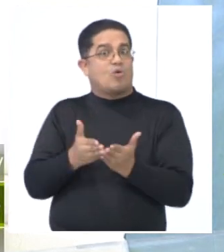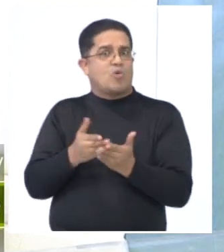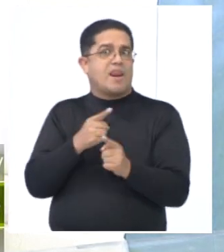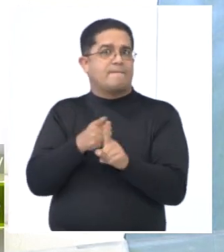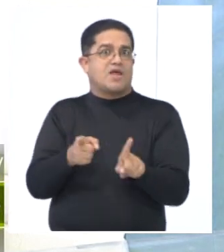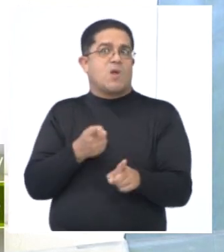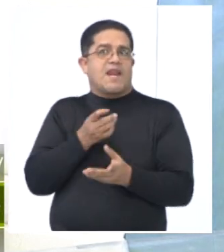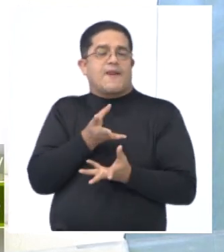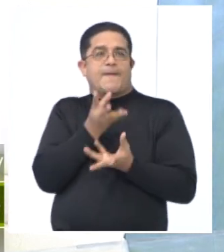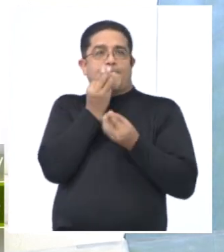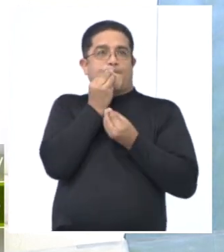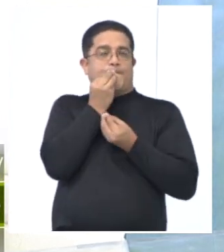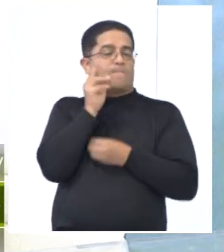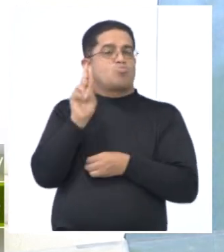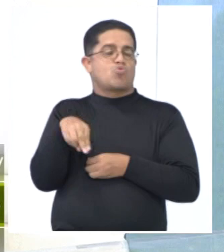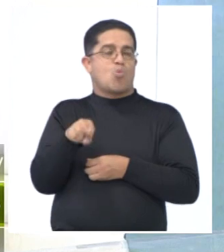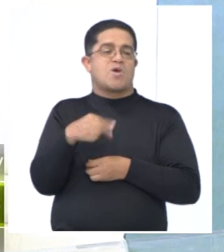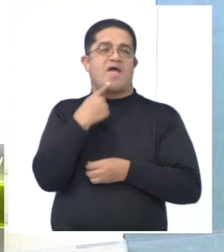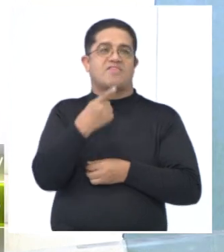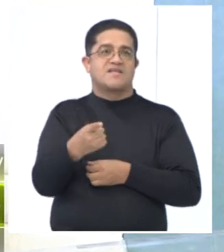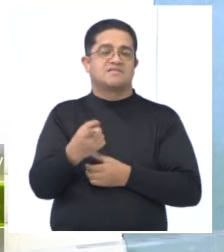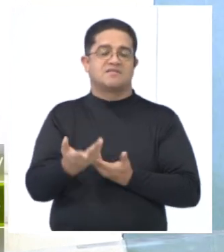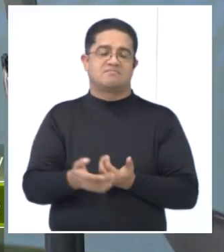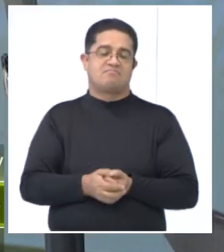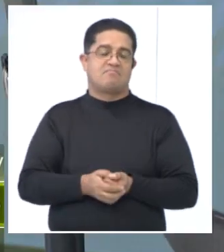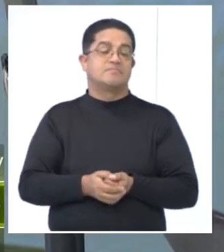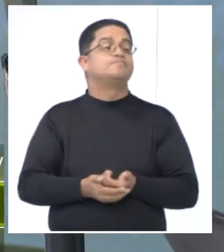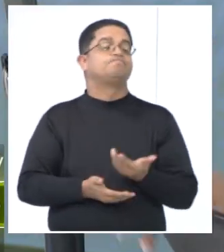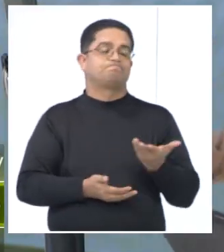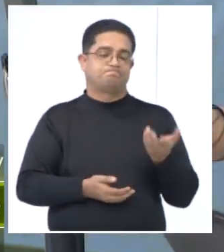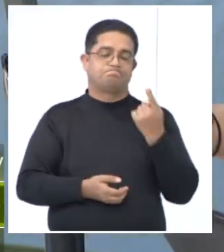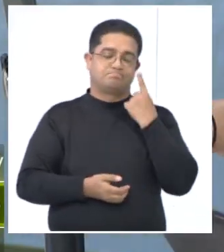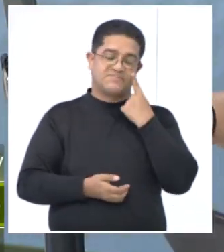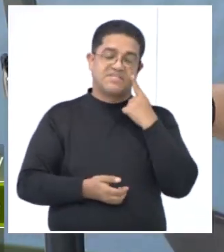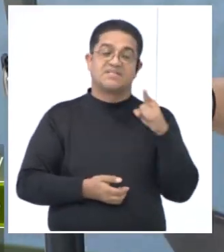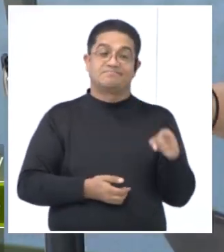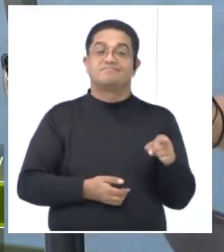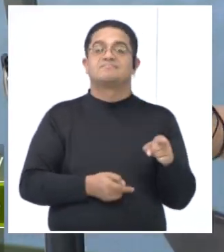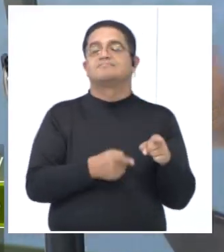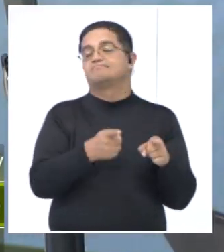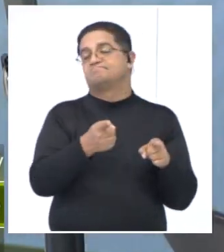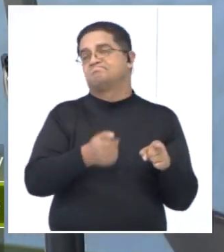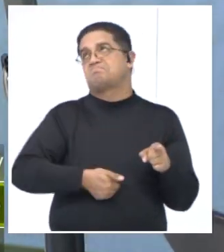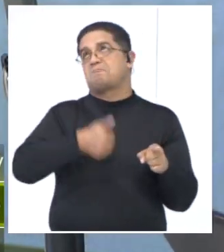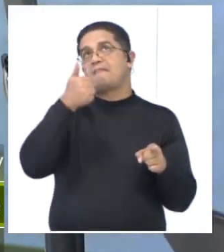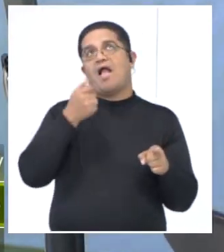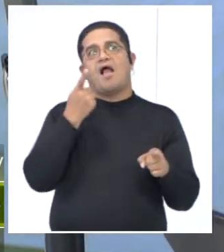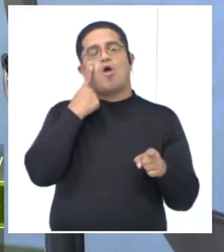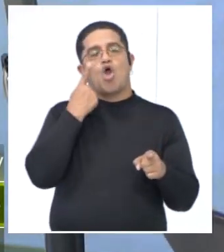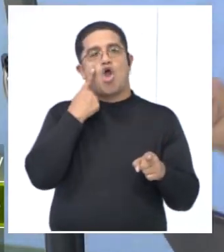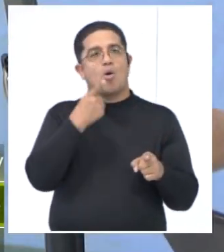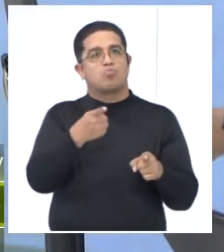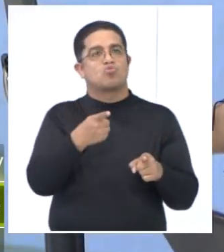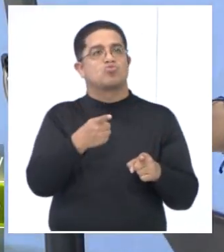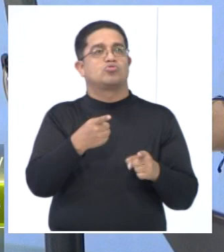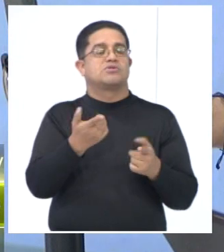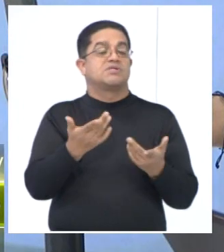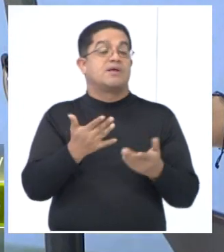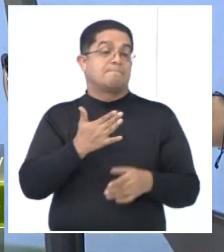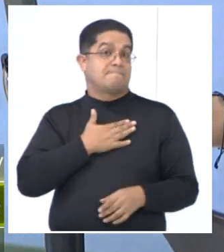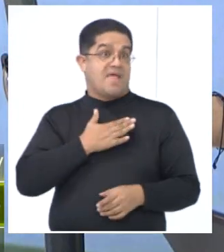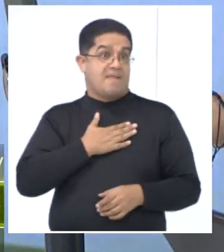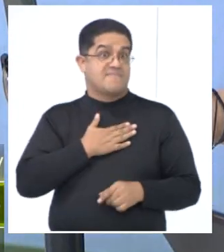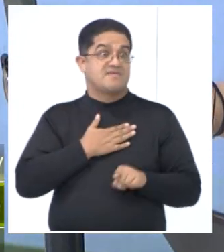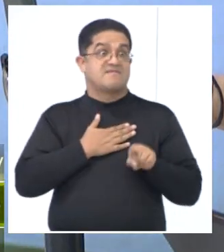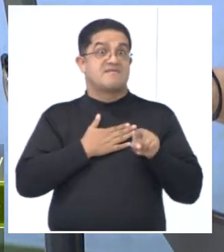No tiende a decir qué pasa con un compañero si le hace algo. Mira, esto es más común de lo que parece y de hecho para mí es una